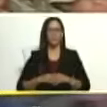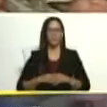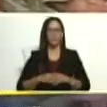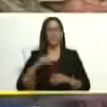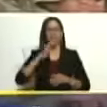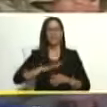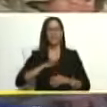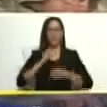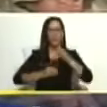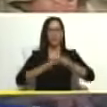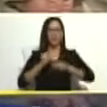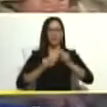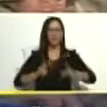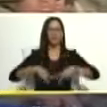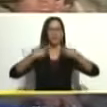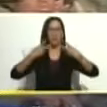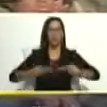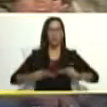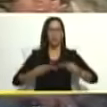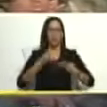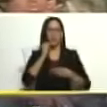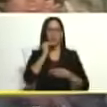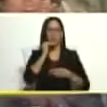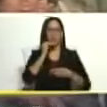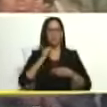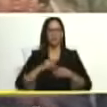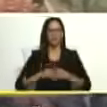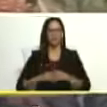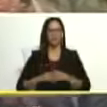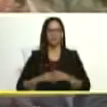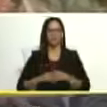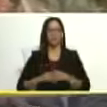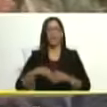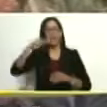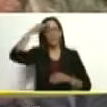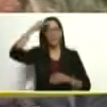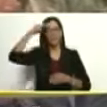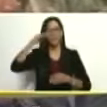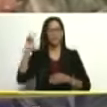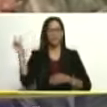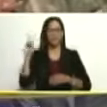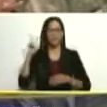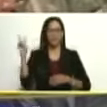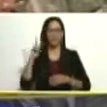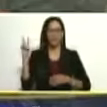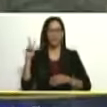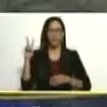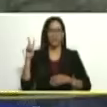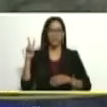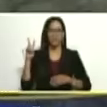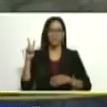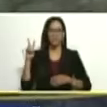Estamos forjando la nueva generación de militares de Venezuela.